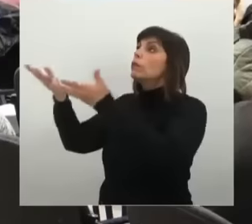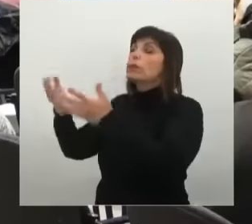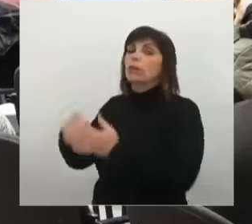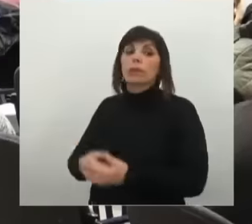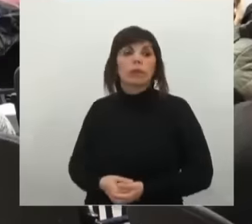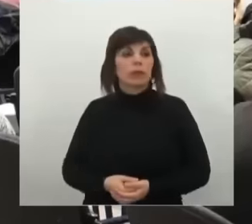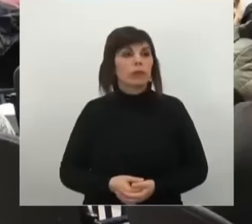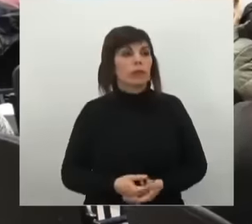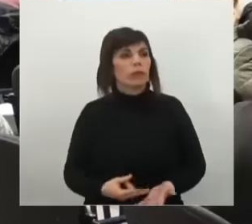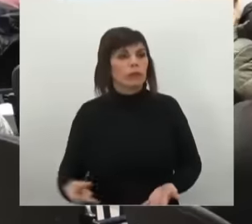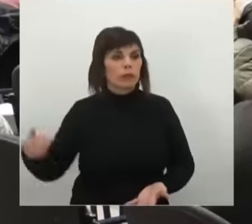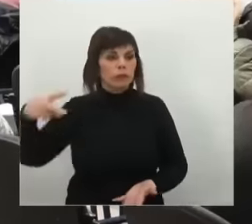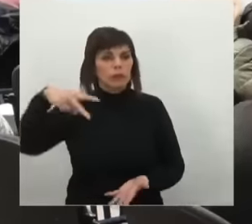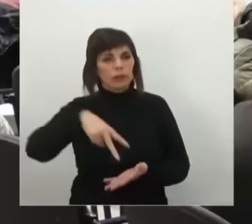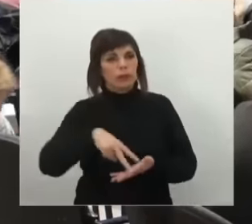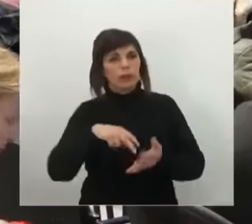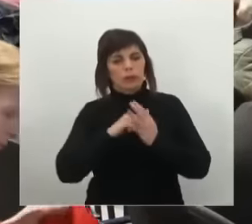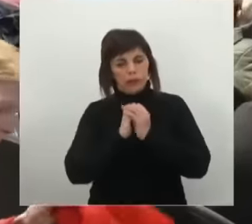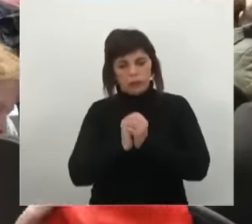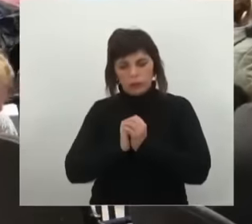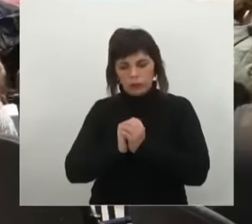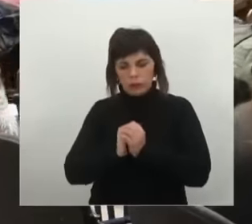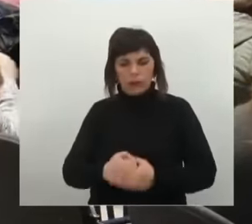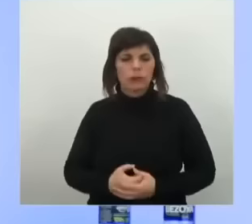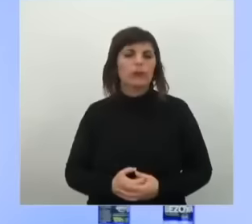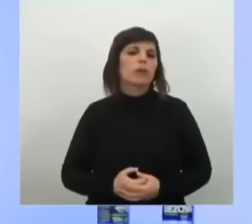Póngase de pie Vamos a orar